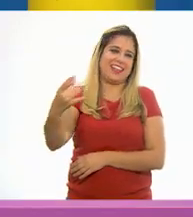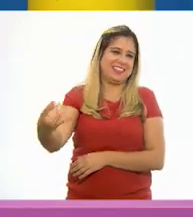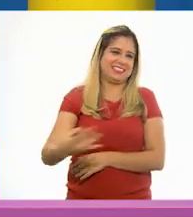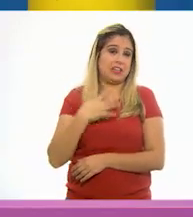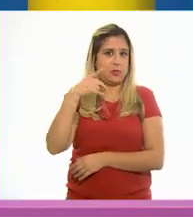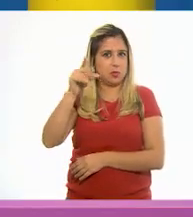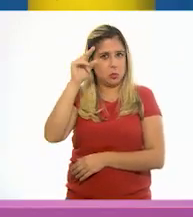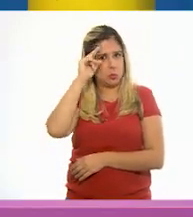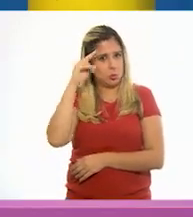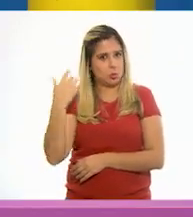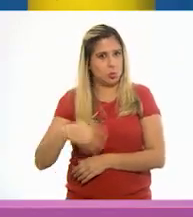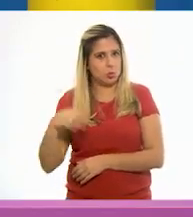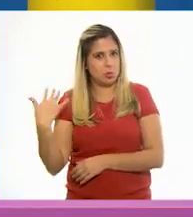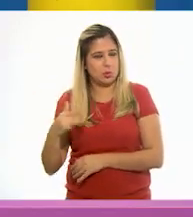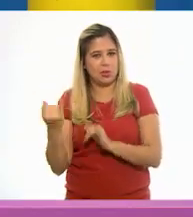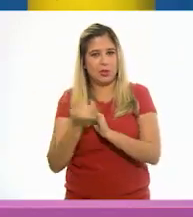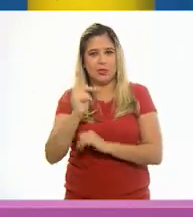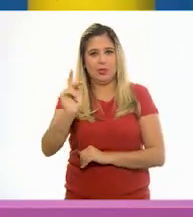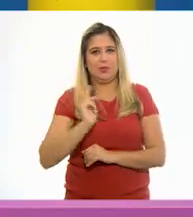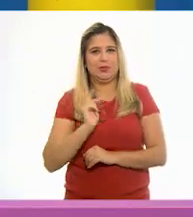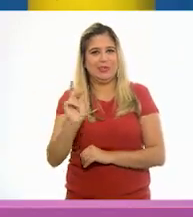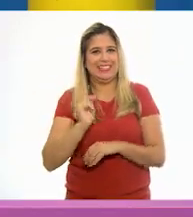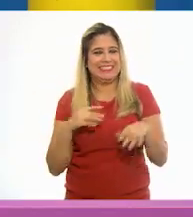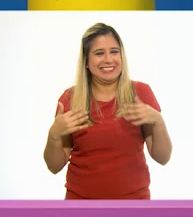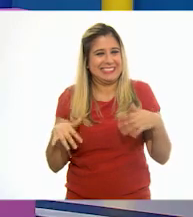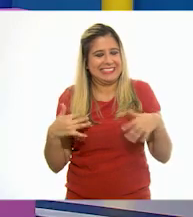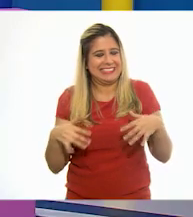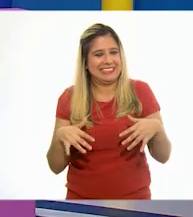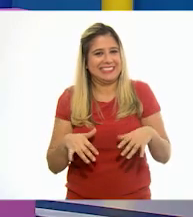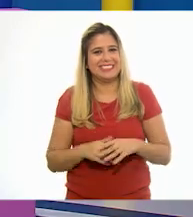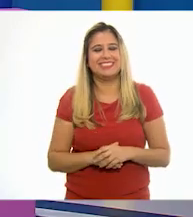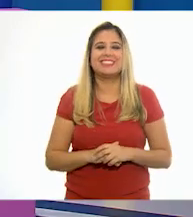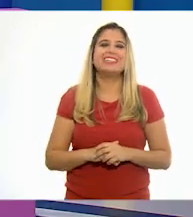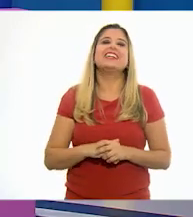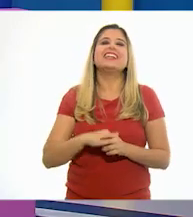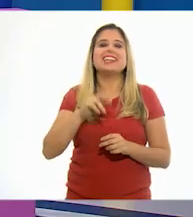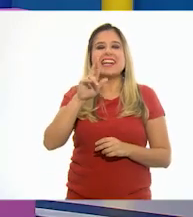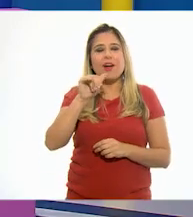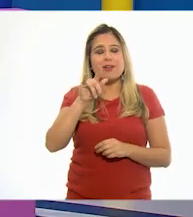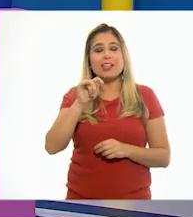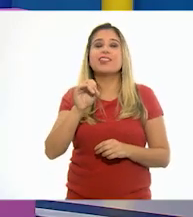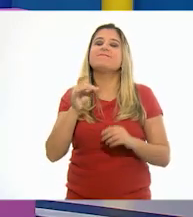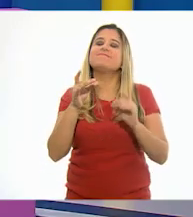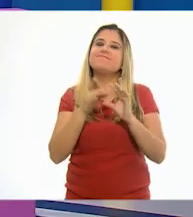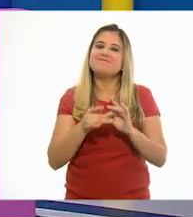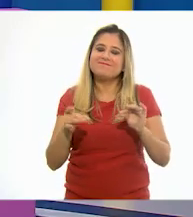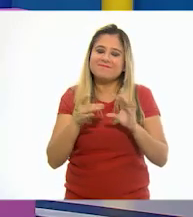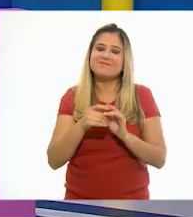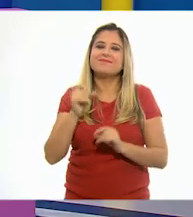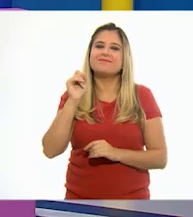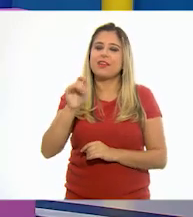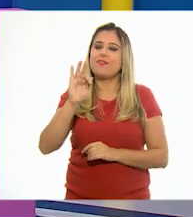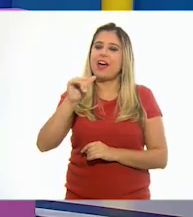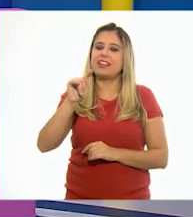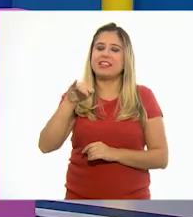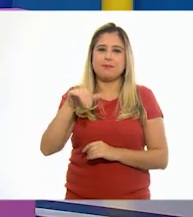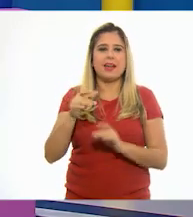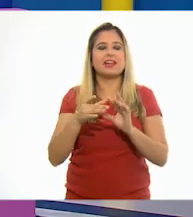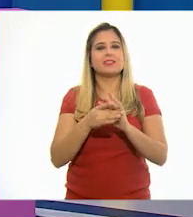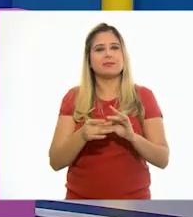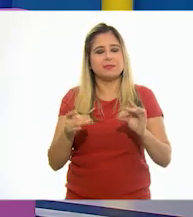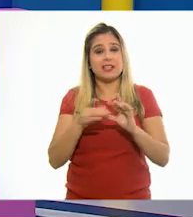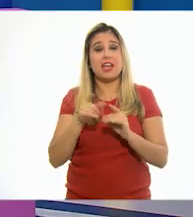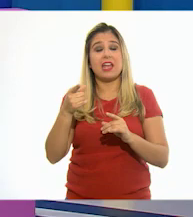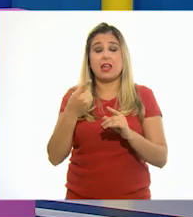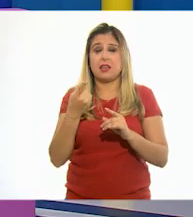muy inteligente. Igual que yo. Sí, Raulito. Fátima nos dio una muy buena explicación. Y el recurso